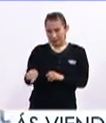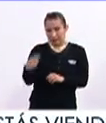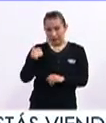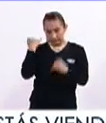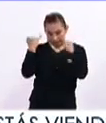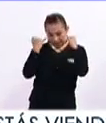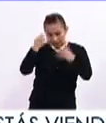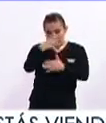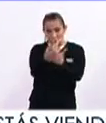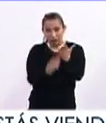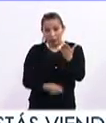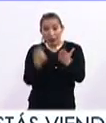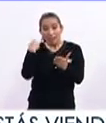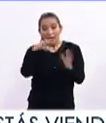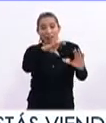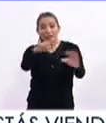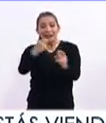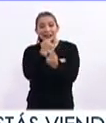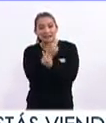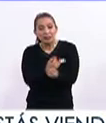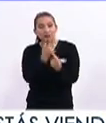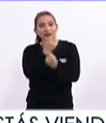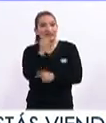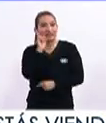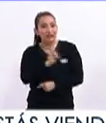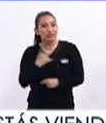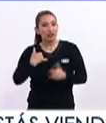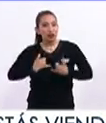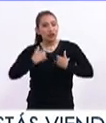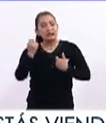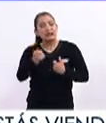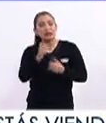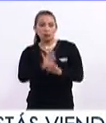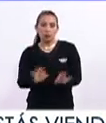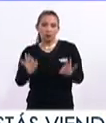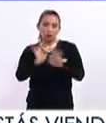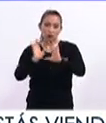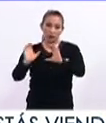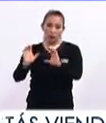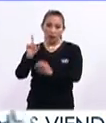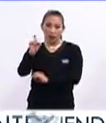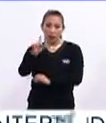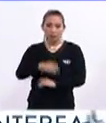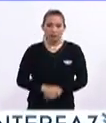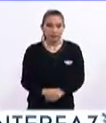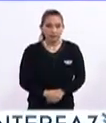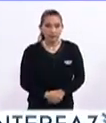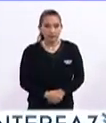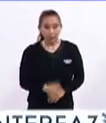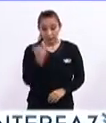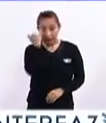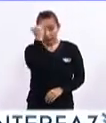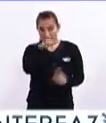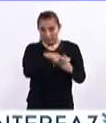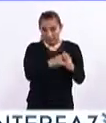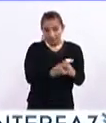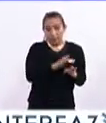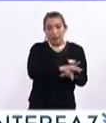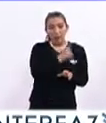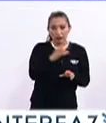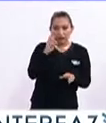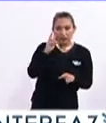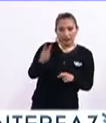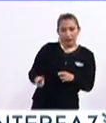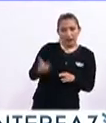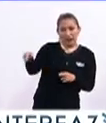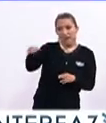México creó un programa para educar a niñas, niños y jóvenes sobre la importancia del cuidado del agua. La idea surgió debido a la